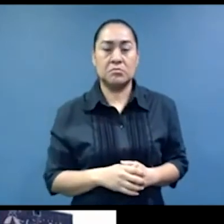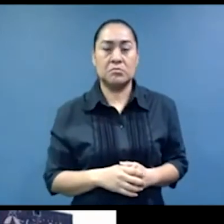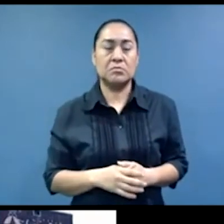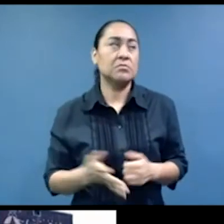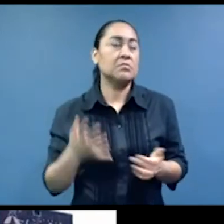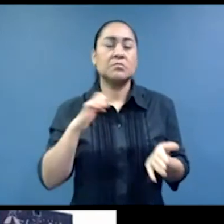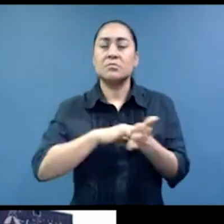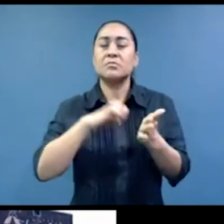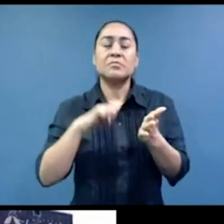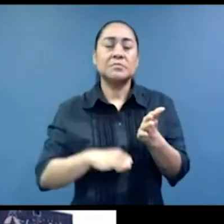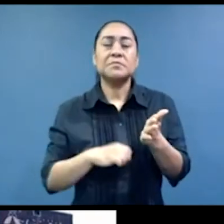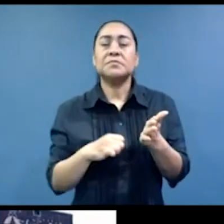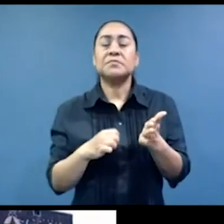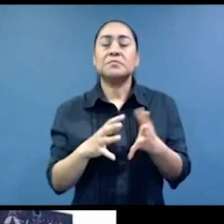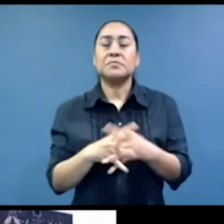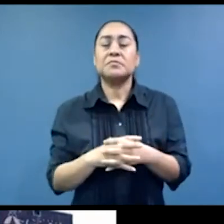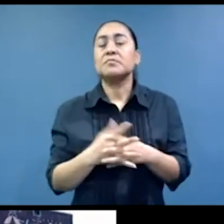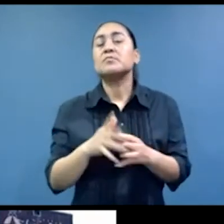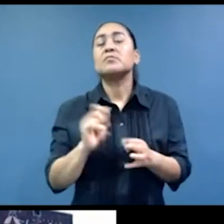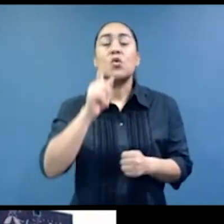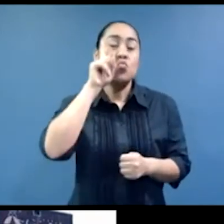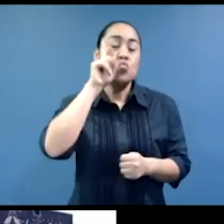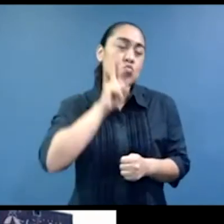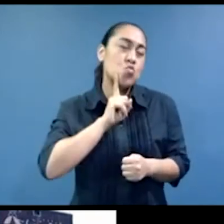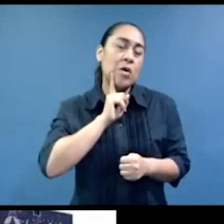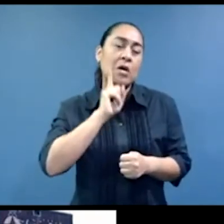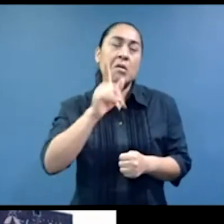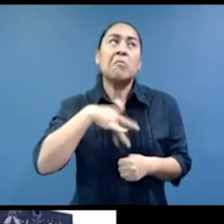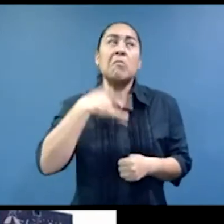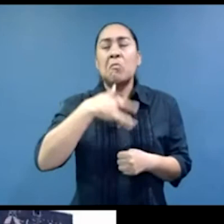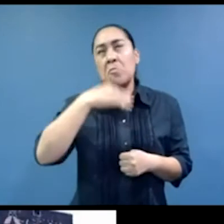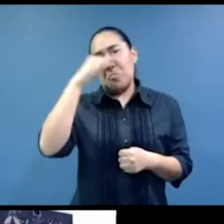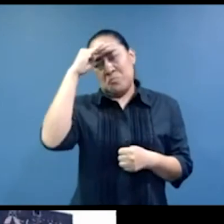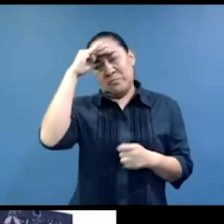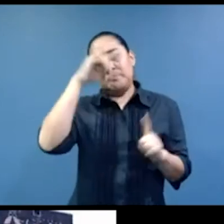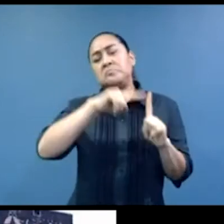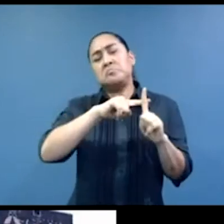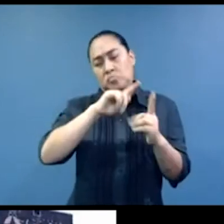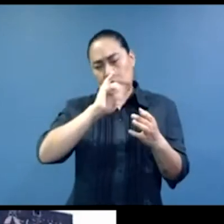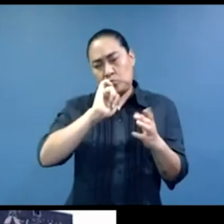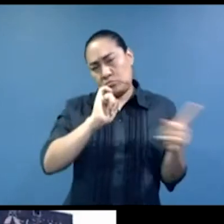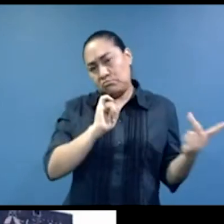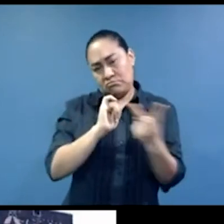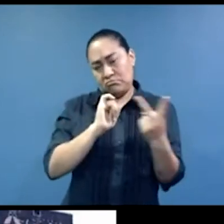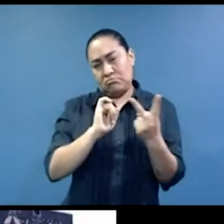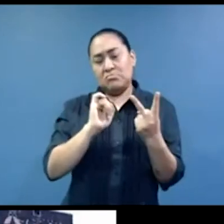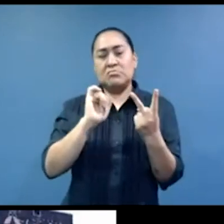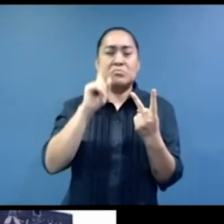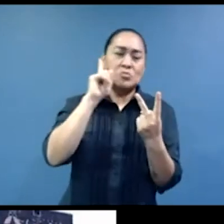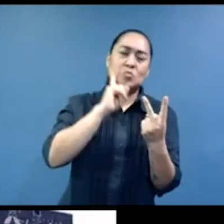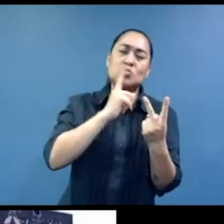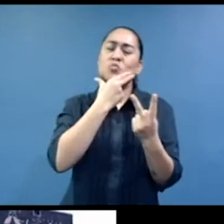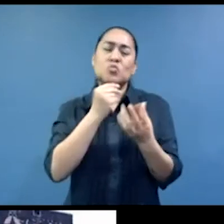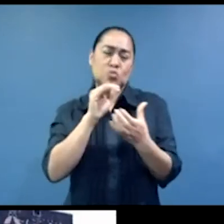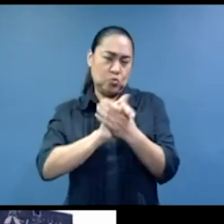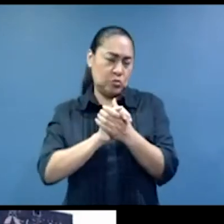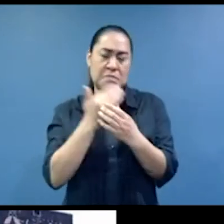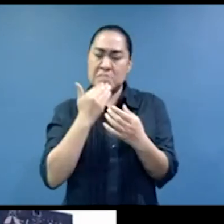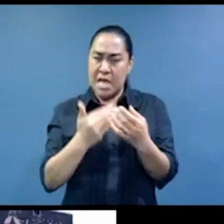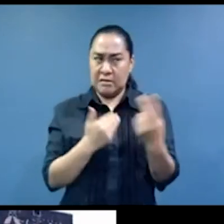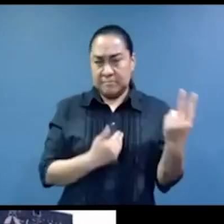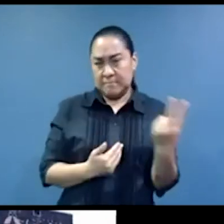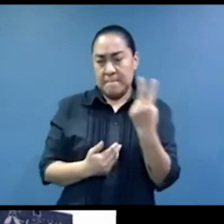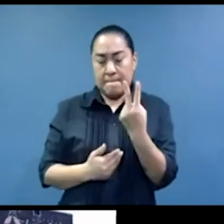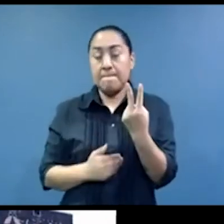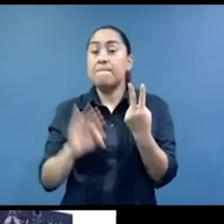digamos, para los casos en los que una mujer, pensemos, heterosexual, unida en matrimonio con un hombre,